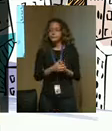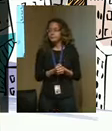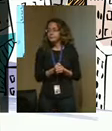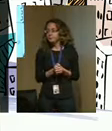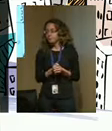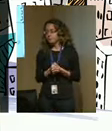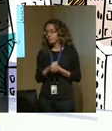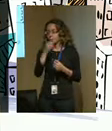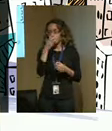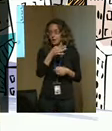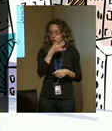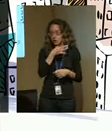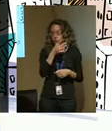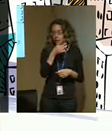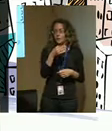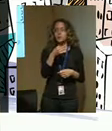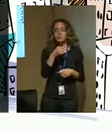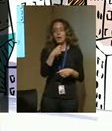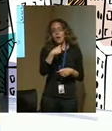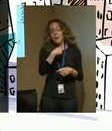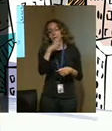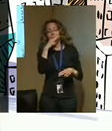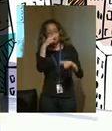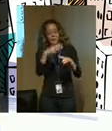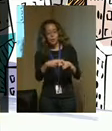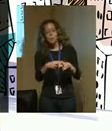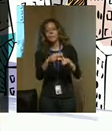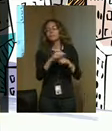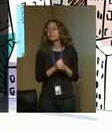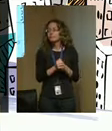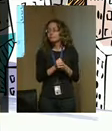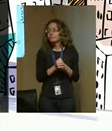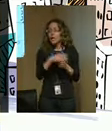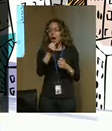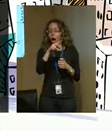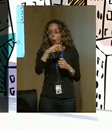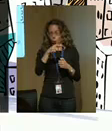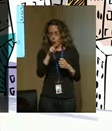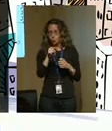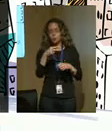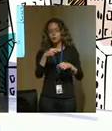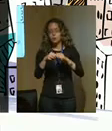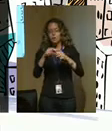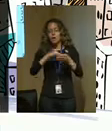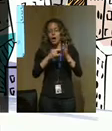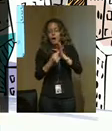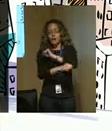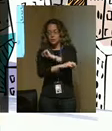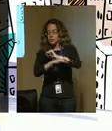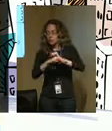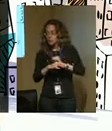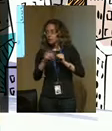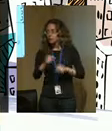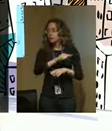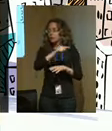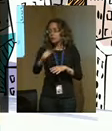Ahora, buenas tardes, mi nombre es Alfonso Ullés, soy arquitecto, urbanista, máster en edificación,